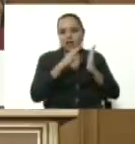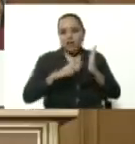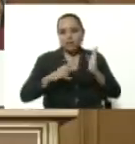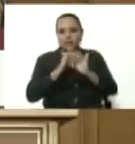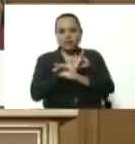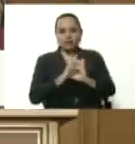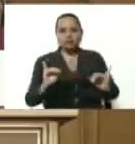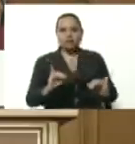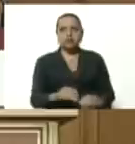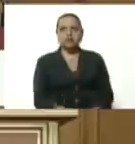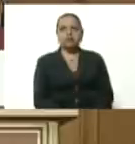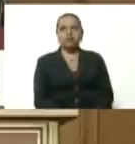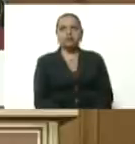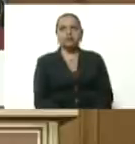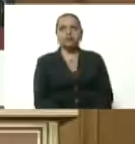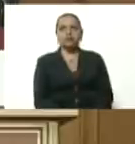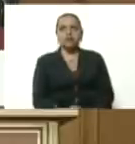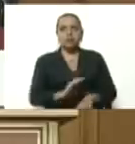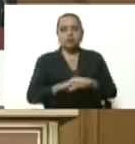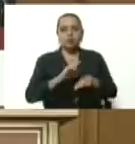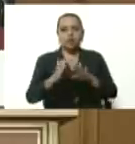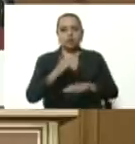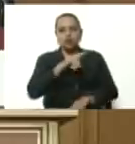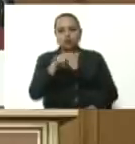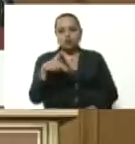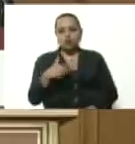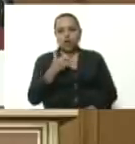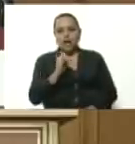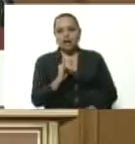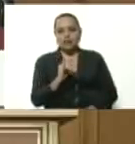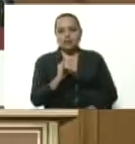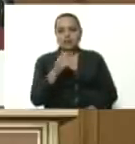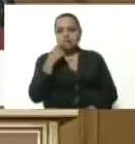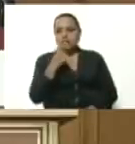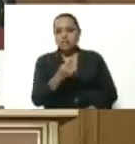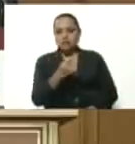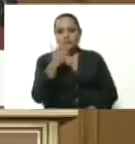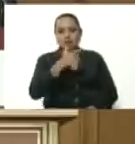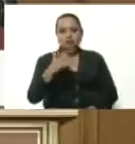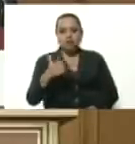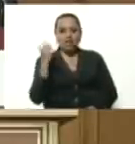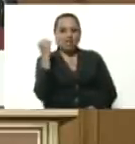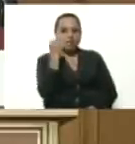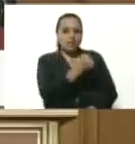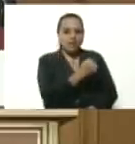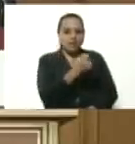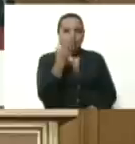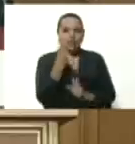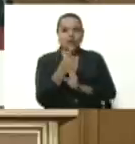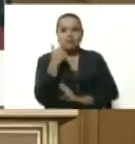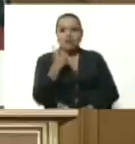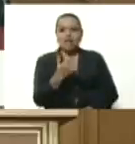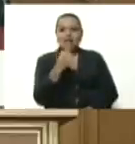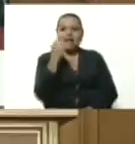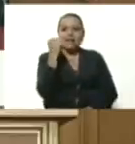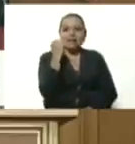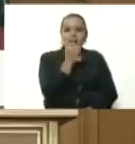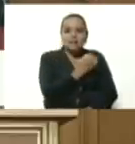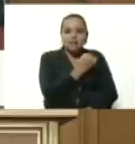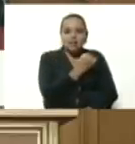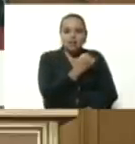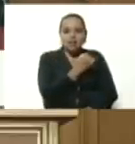terminar. Porque nosotros estamos hablando de criminales. Y eso hay que decirlo, criminales